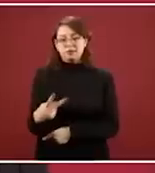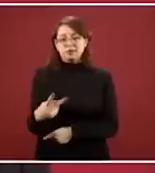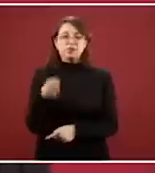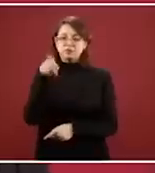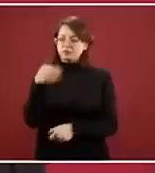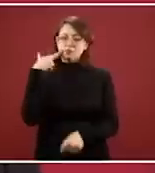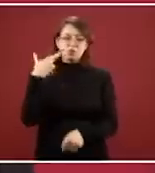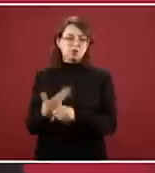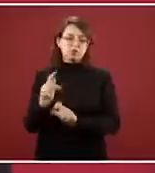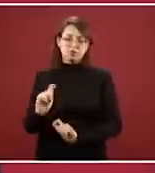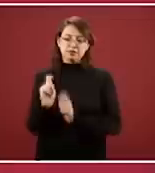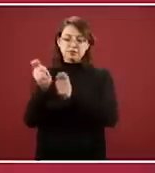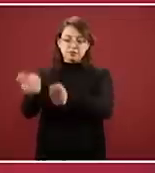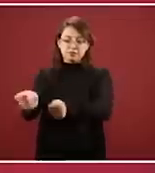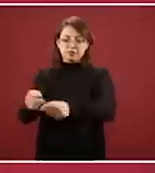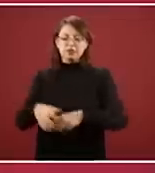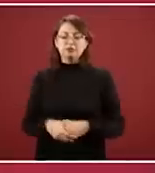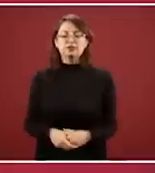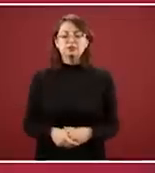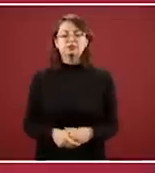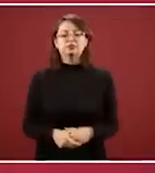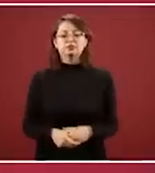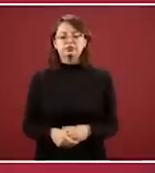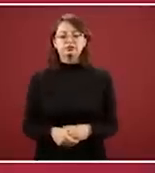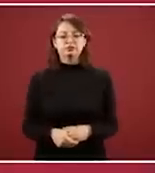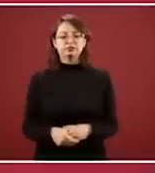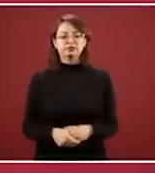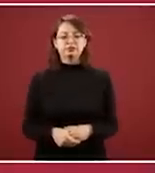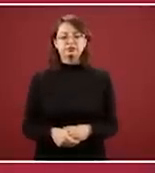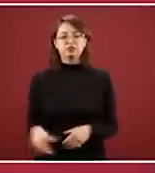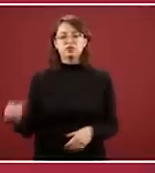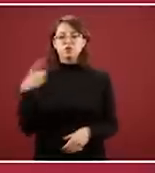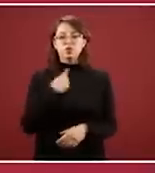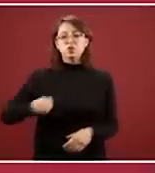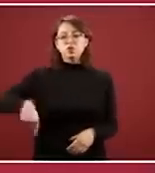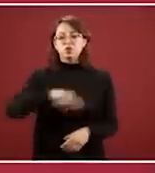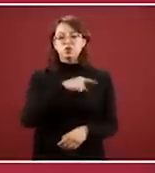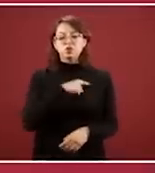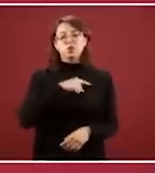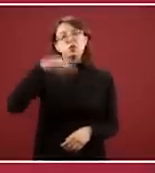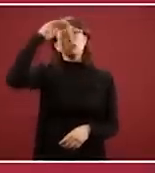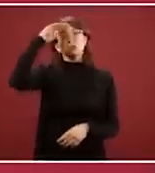actuar. Nosotros pensamos que debemos de mantener una buena relación con las